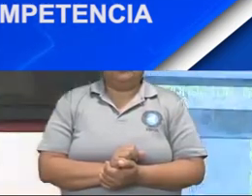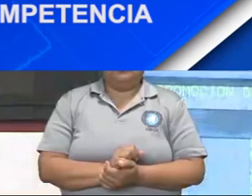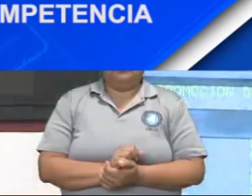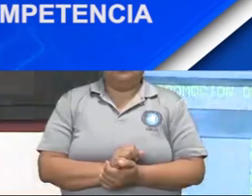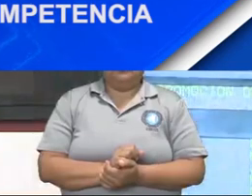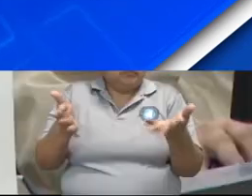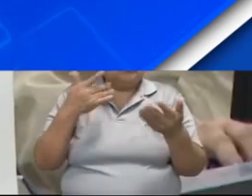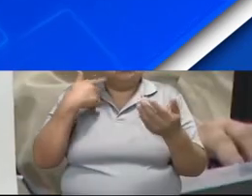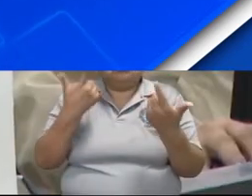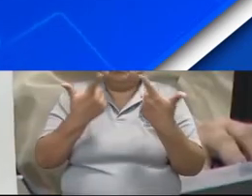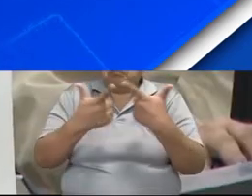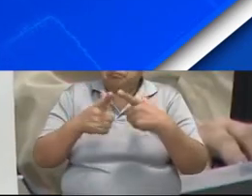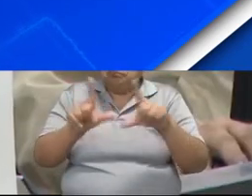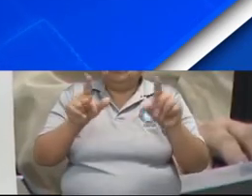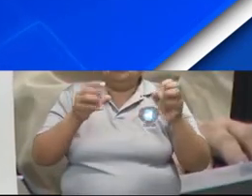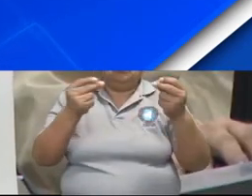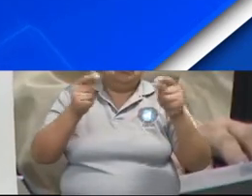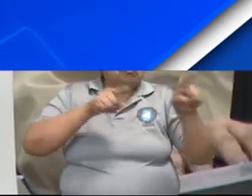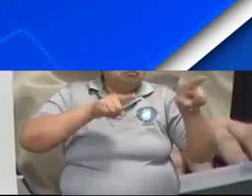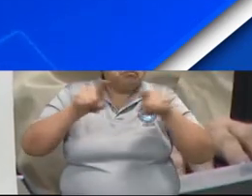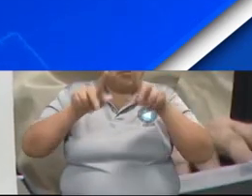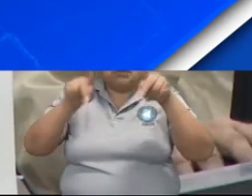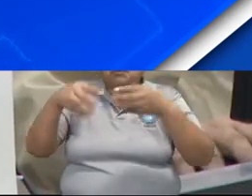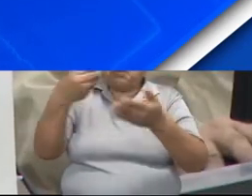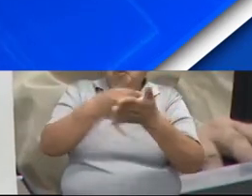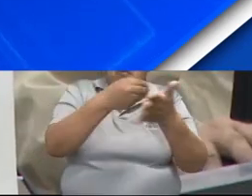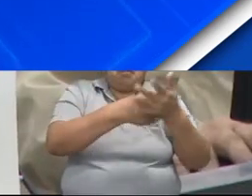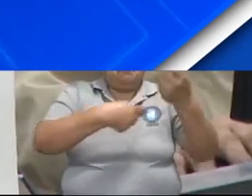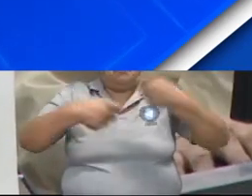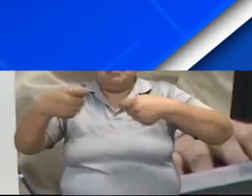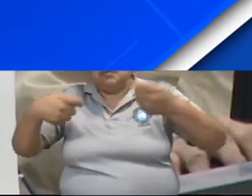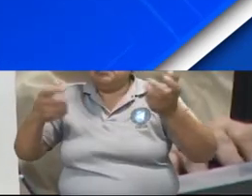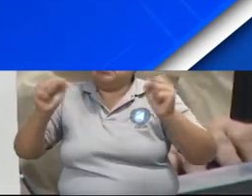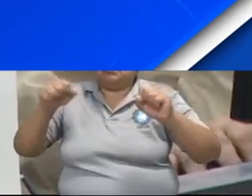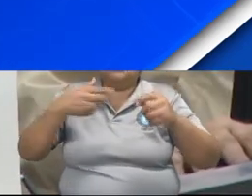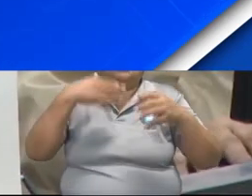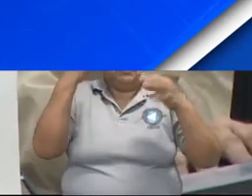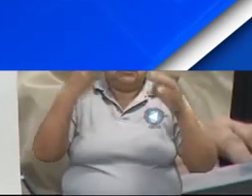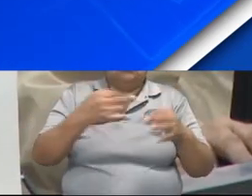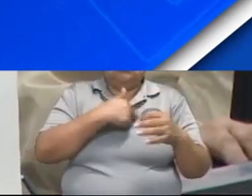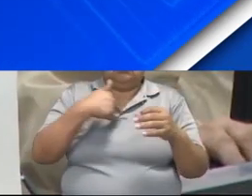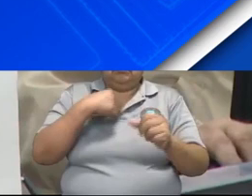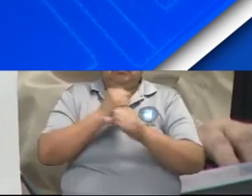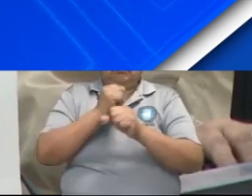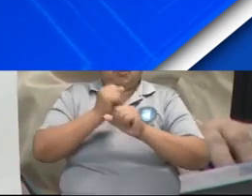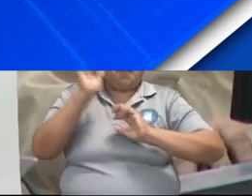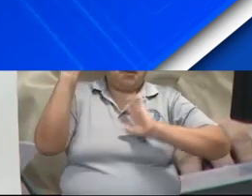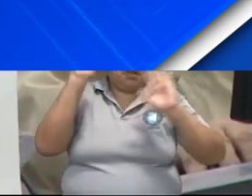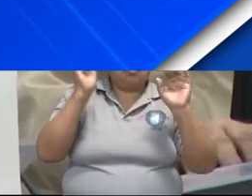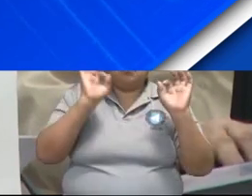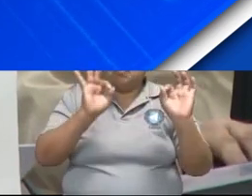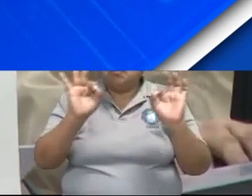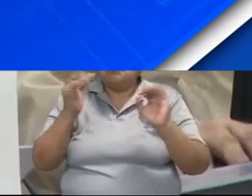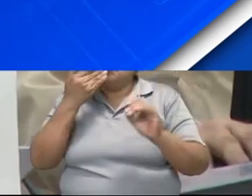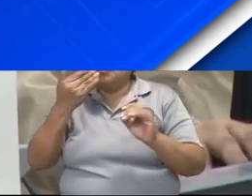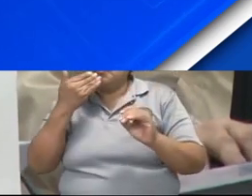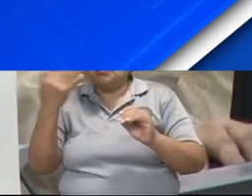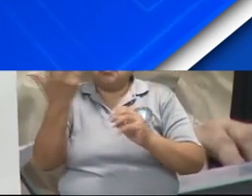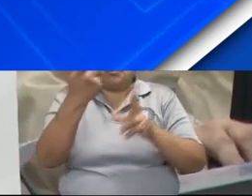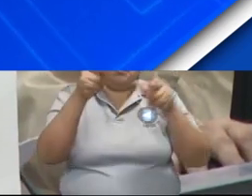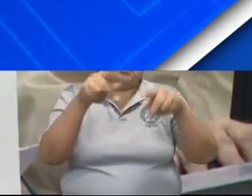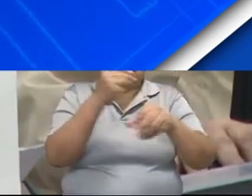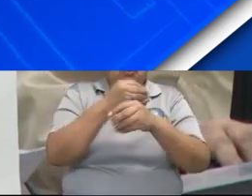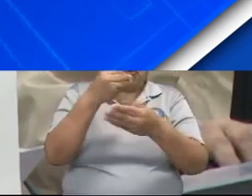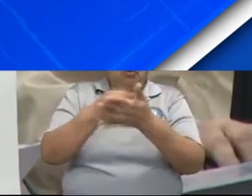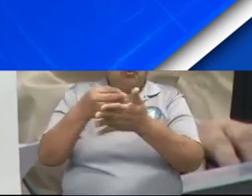y los paramilitares en Sudán. Miles de personas huyeron el miércoles de la capital, donde según testigos había cadáveres en las